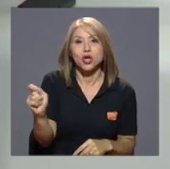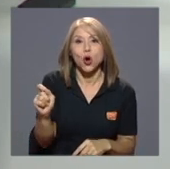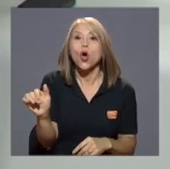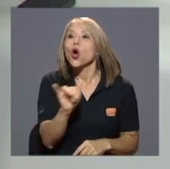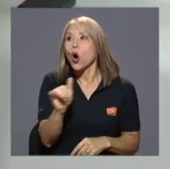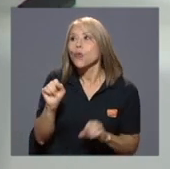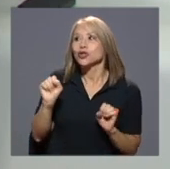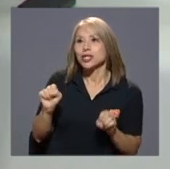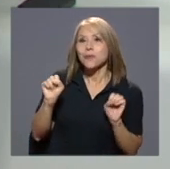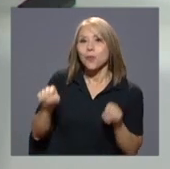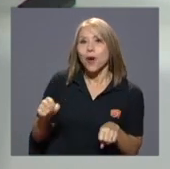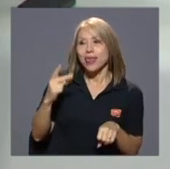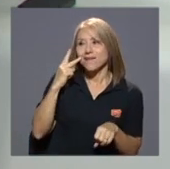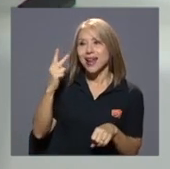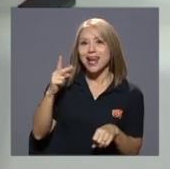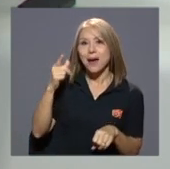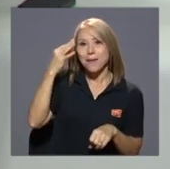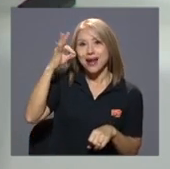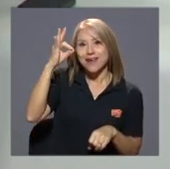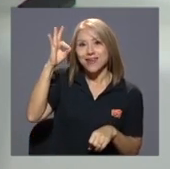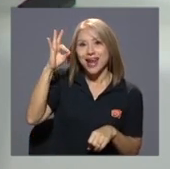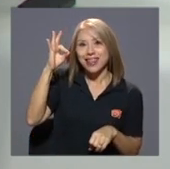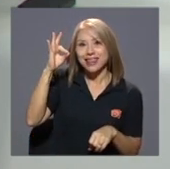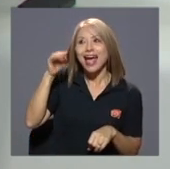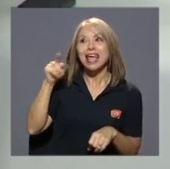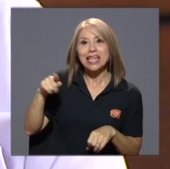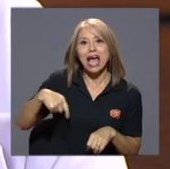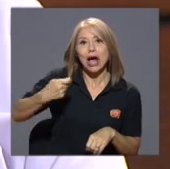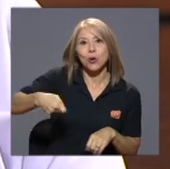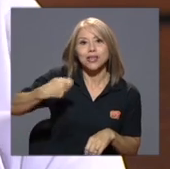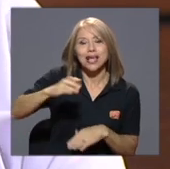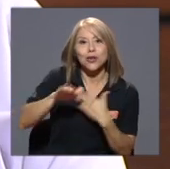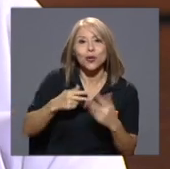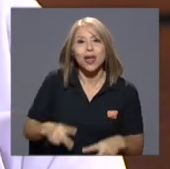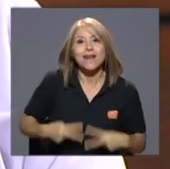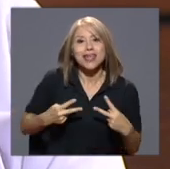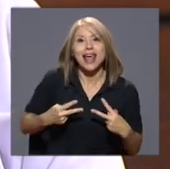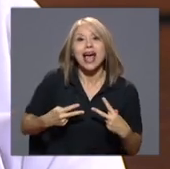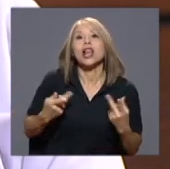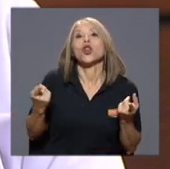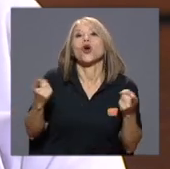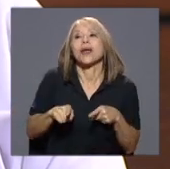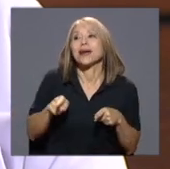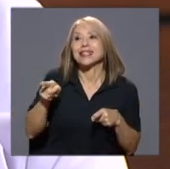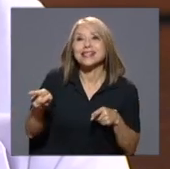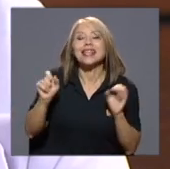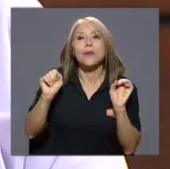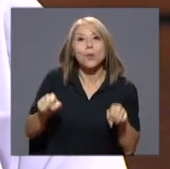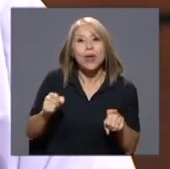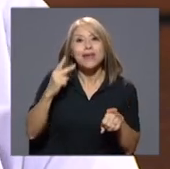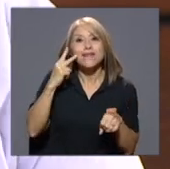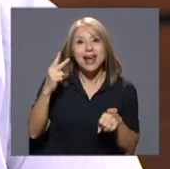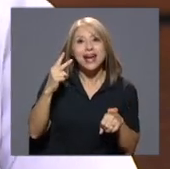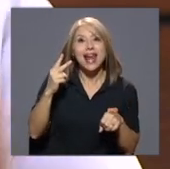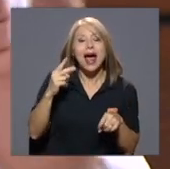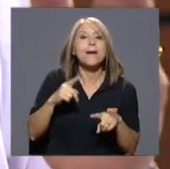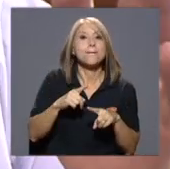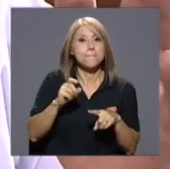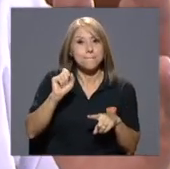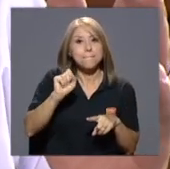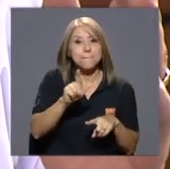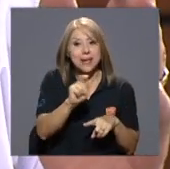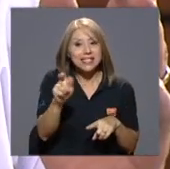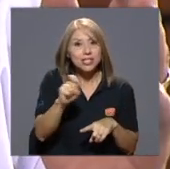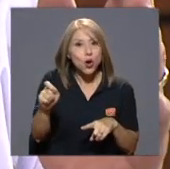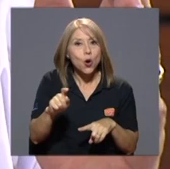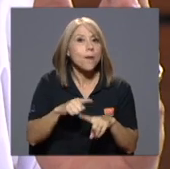cotizado toda su vida, sí va a poderla ver, pero no en las condiciones en las que en la actualidad recibe. Podría pasar a tener de